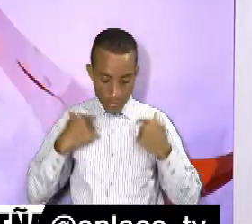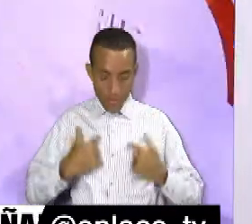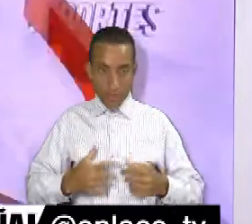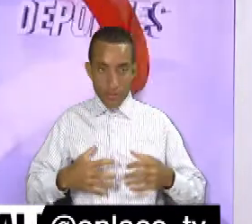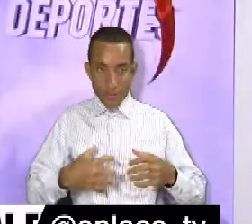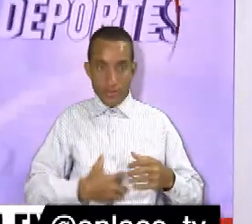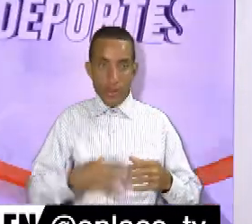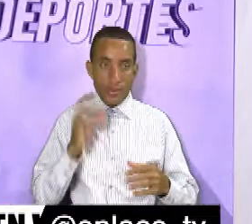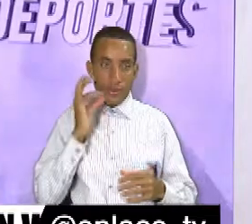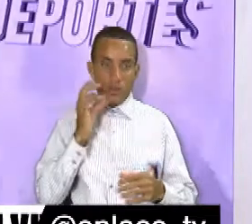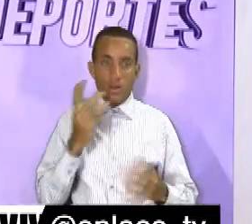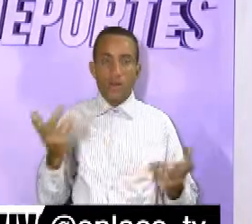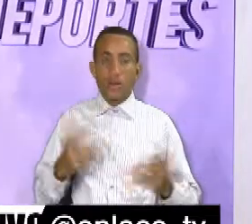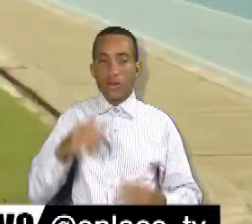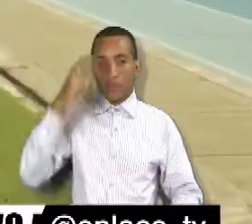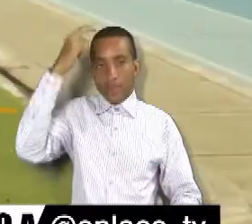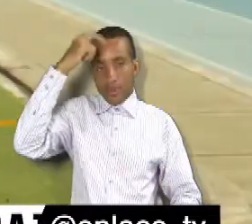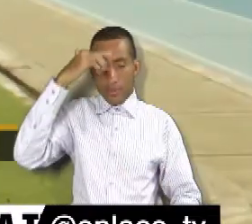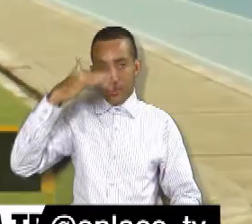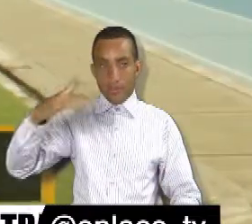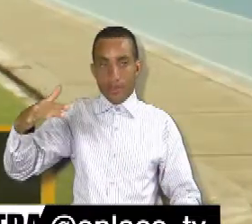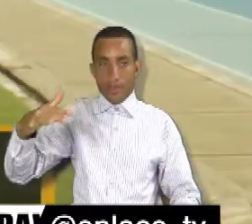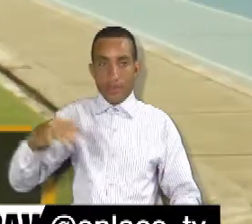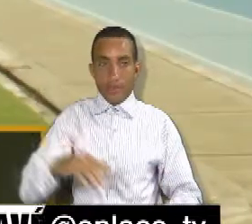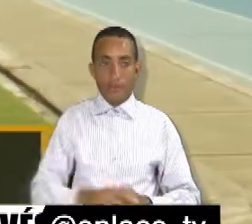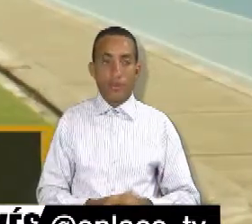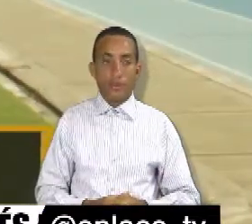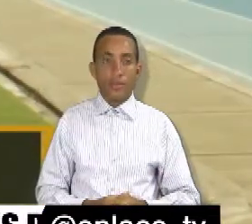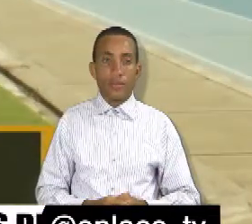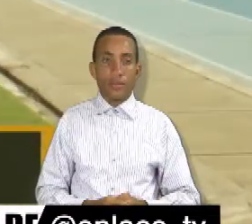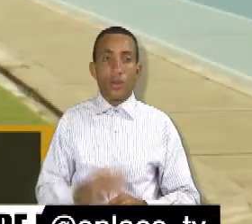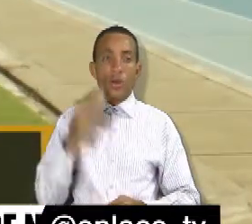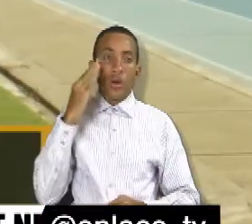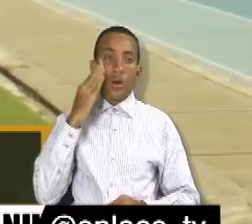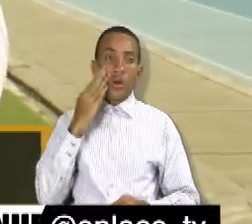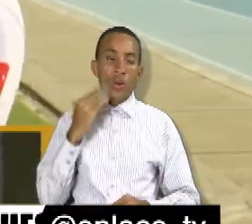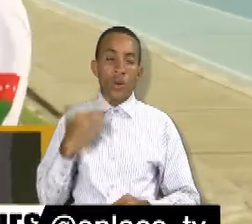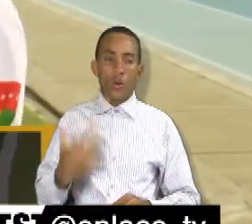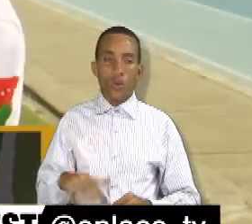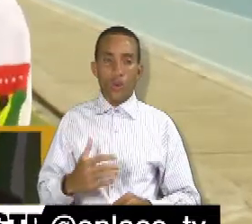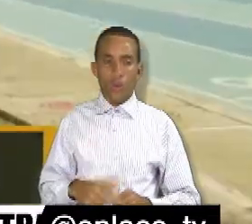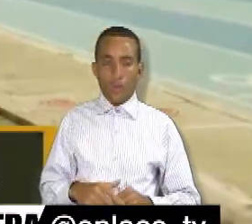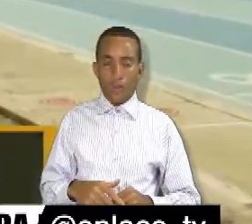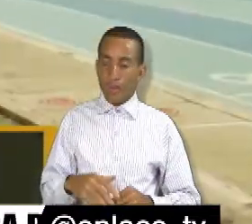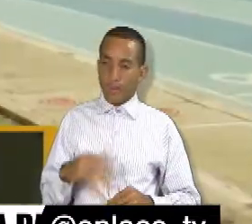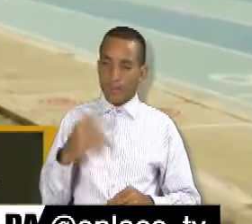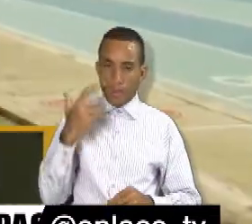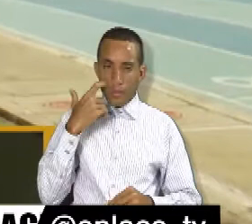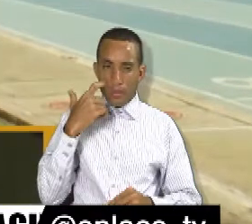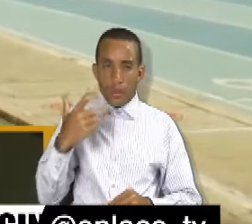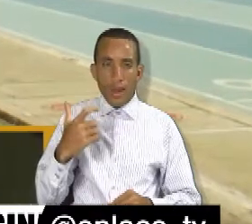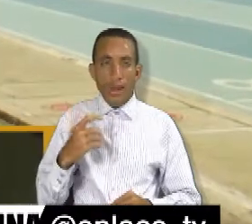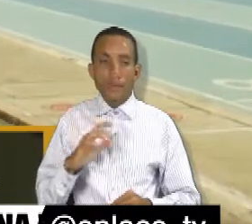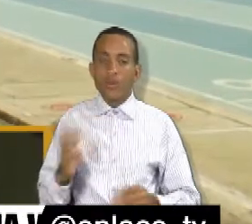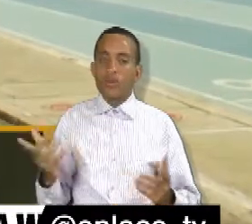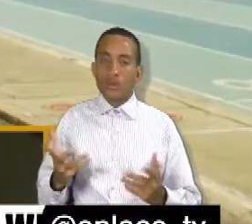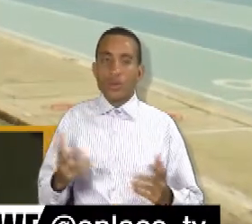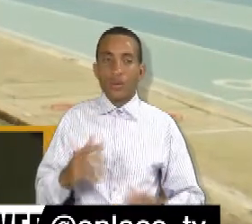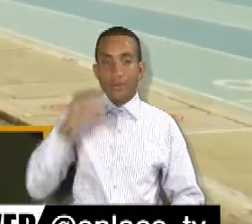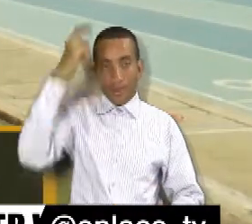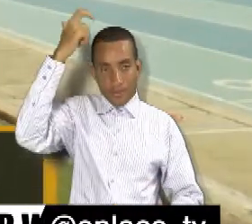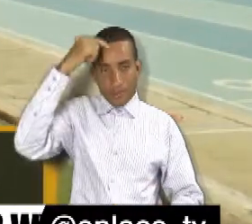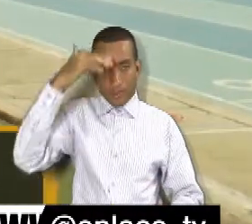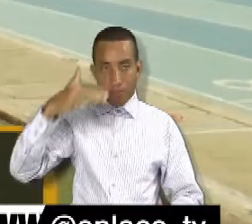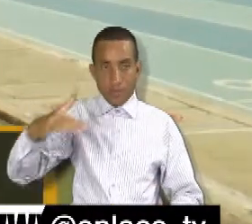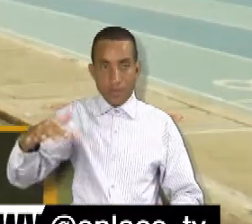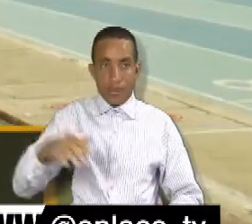en Cartagena. Ese joven atleta se convirtió en la figura del campeonato nacional que se corrió en la ciudad de Cartagena. A pesar